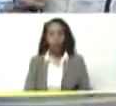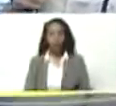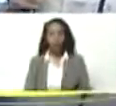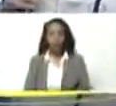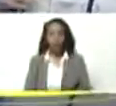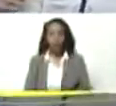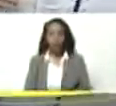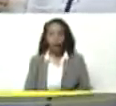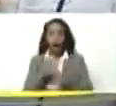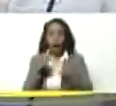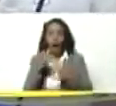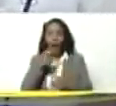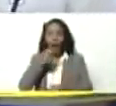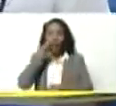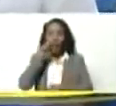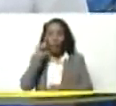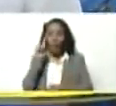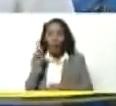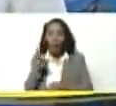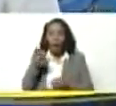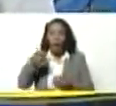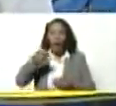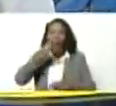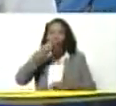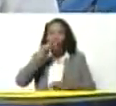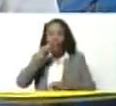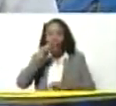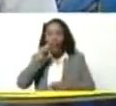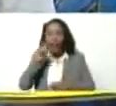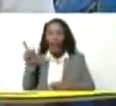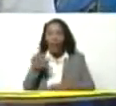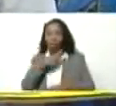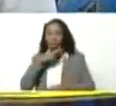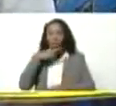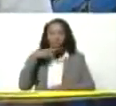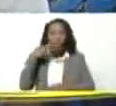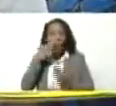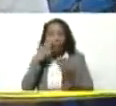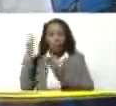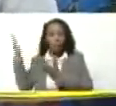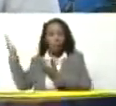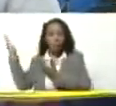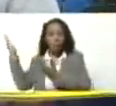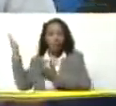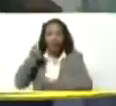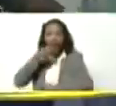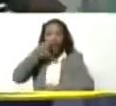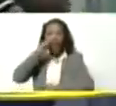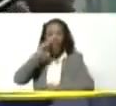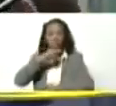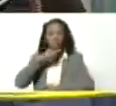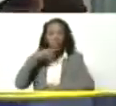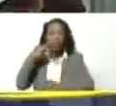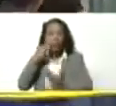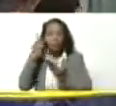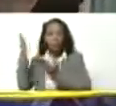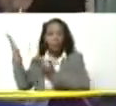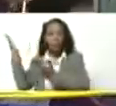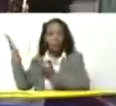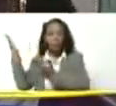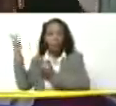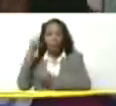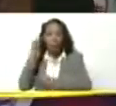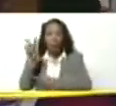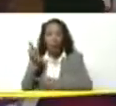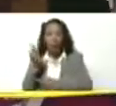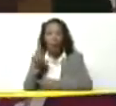Vamos a tomarnos el cafecito. Mira, aquí nos colaron un café de Biscocuy. El cafecito de Biscocuy. Vamos a ver cómo